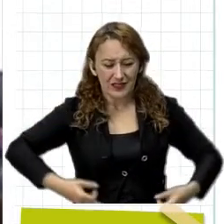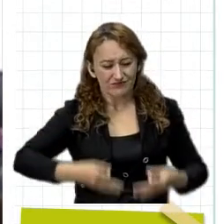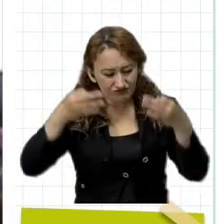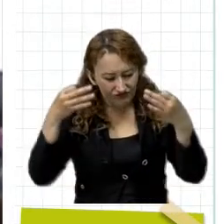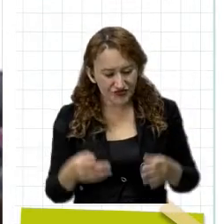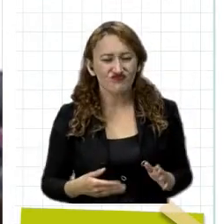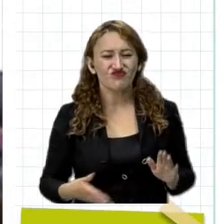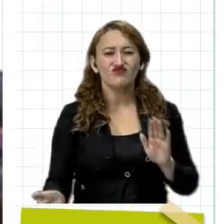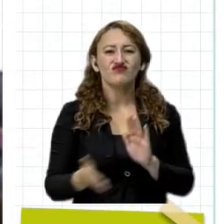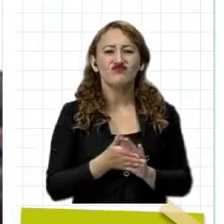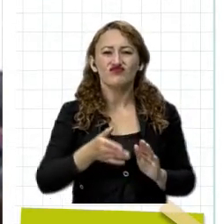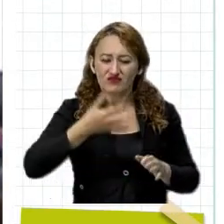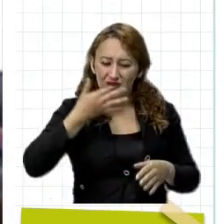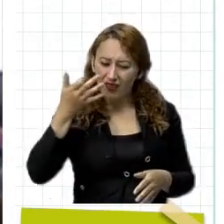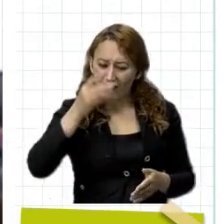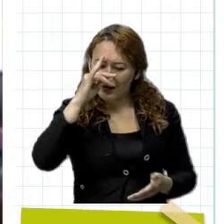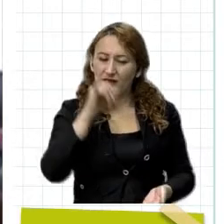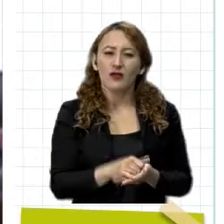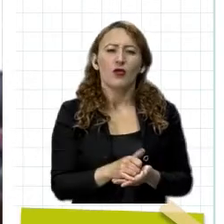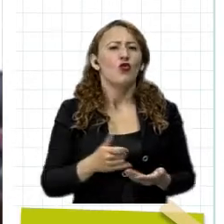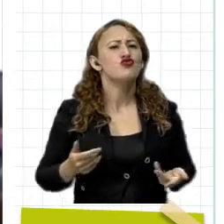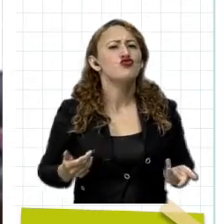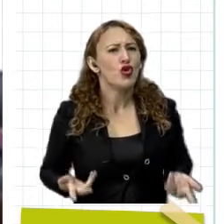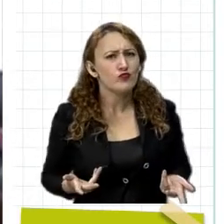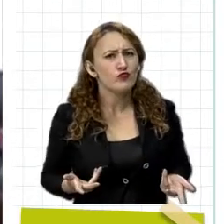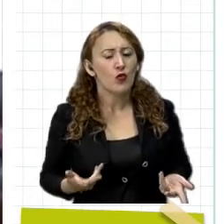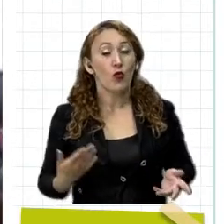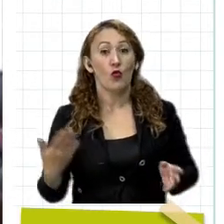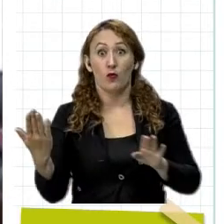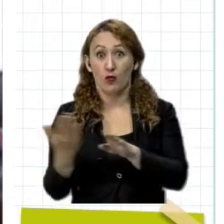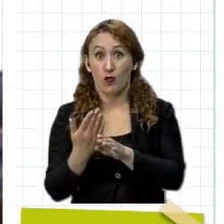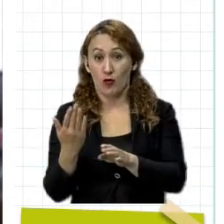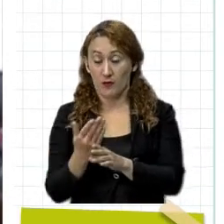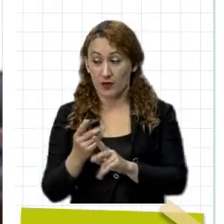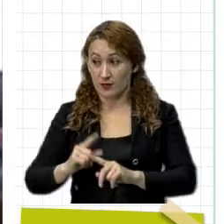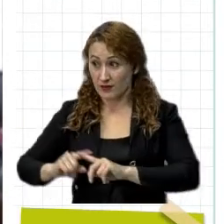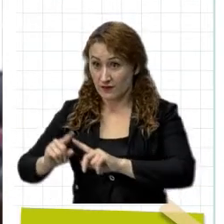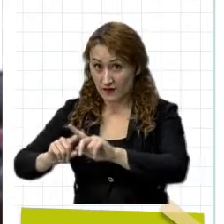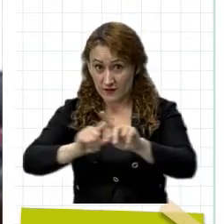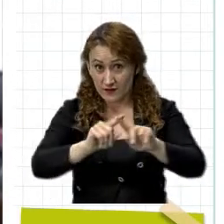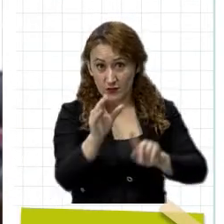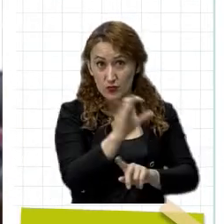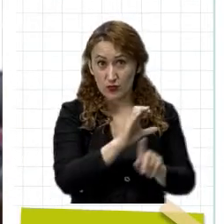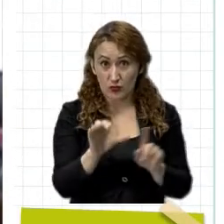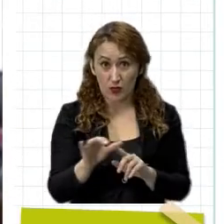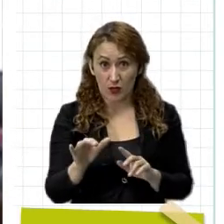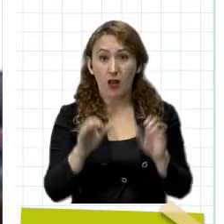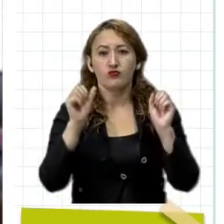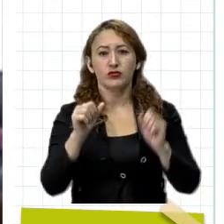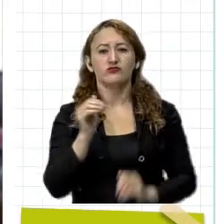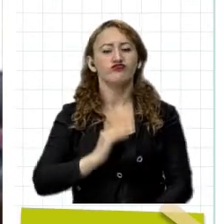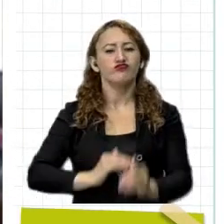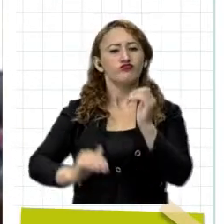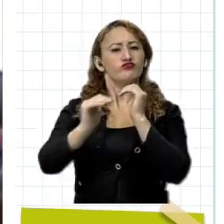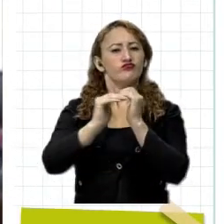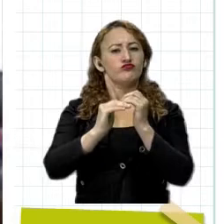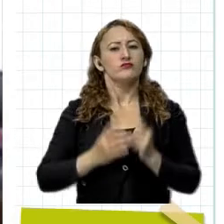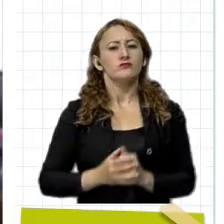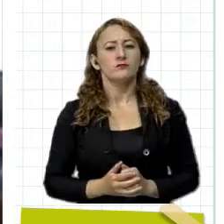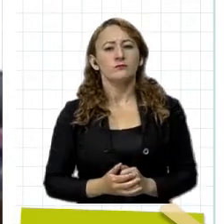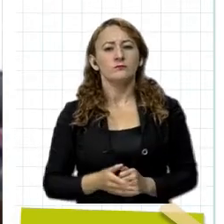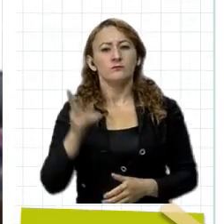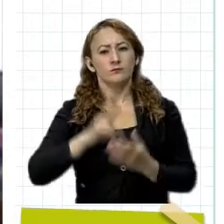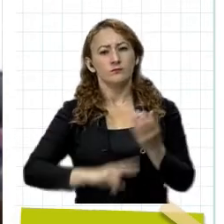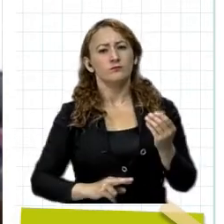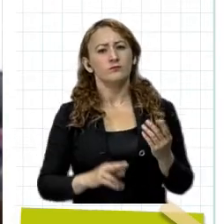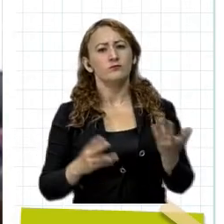tenga credibilidad es vinculando la problemática de la diferencia cultural con la problemática de la igualdad. Combinando,